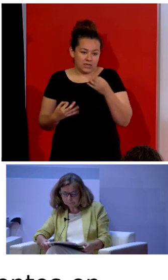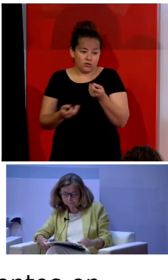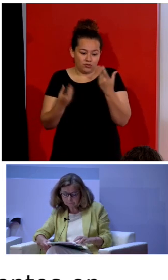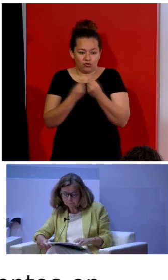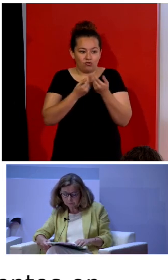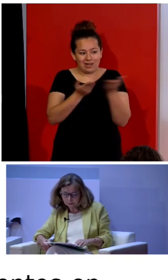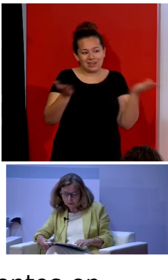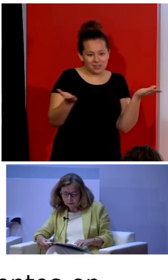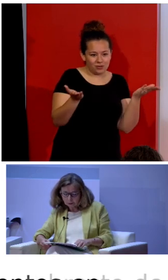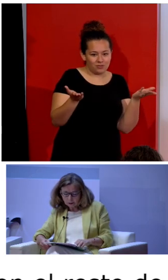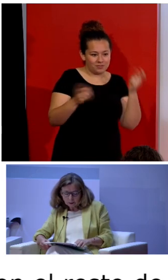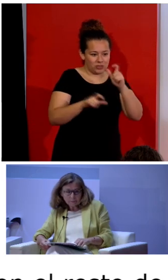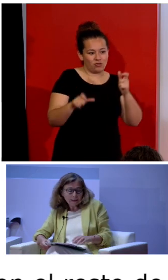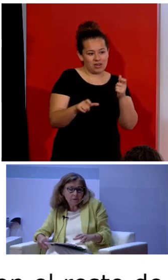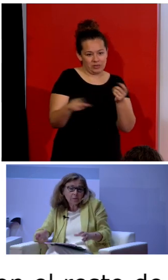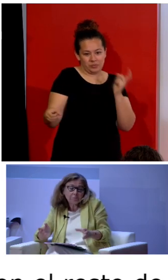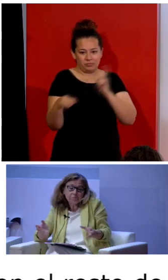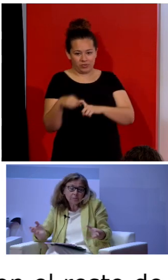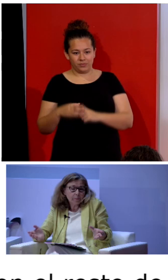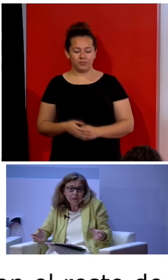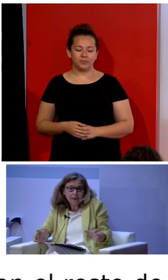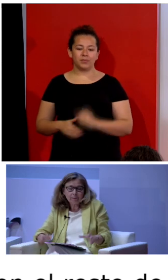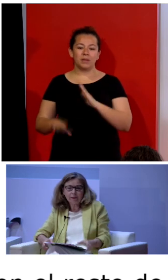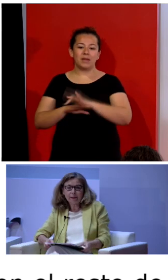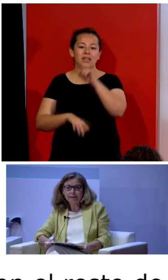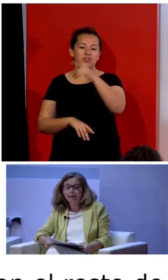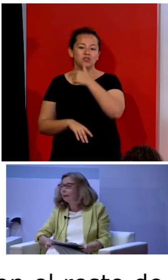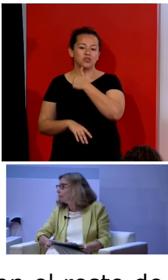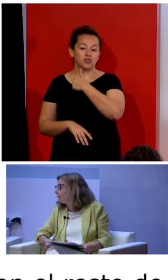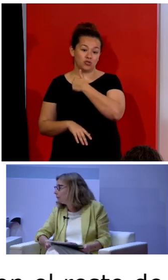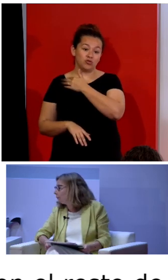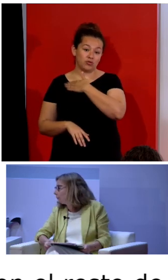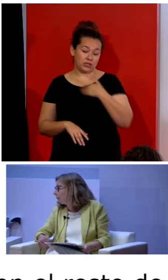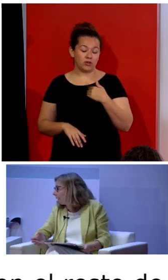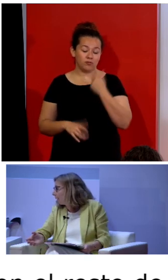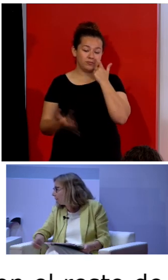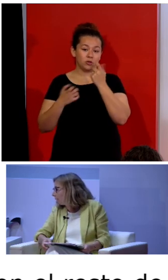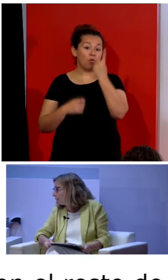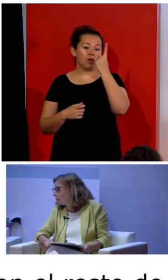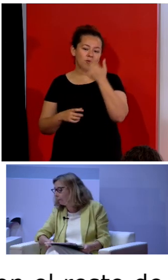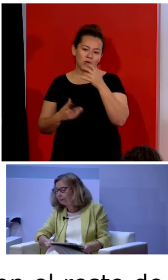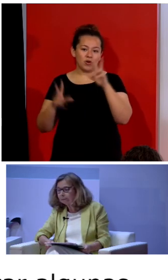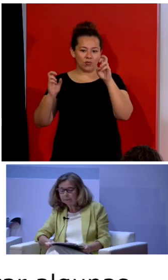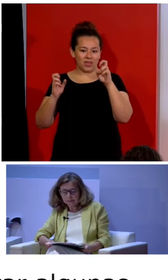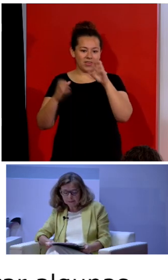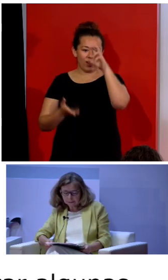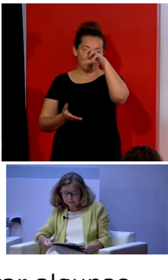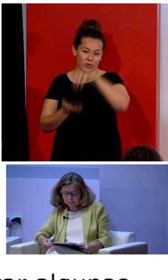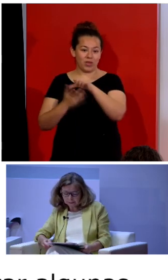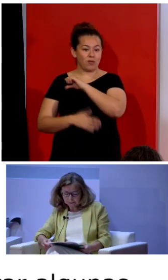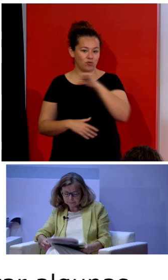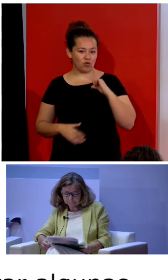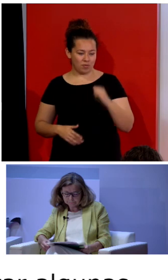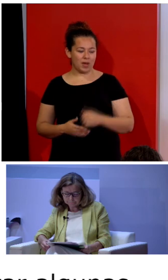¿no? Para ello voy a resaltar algunas como novedad de la comunidad autónoma.